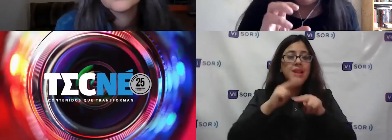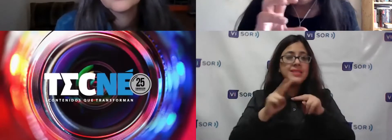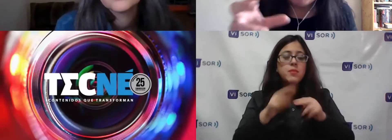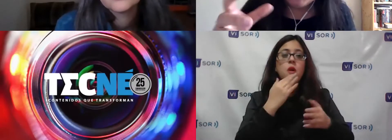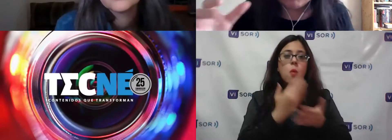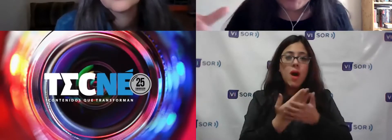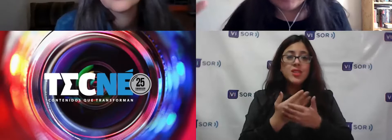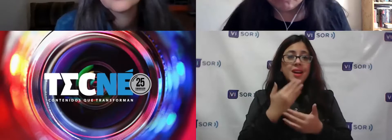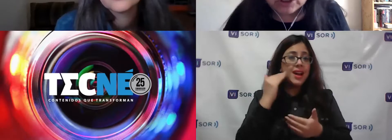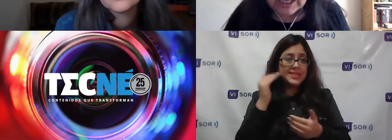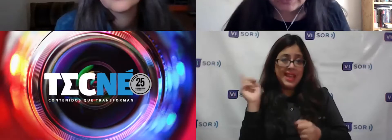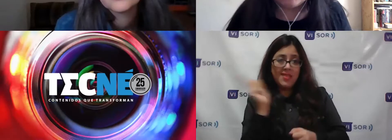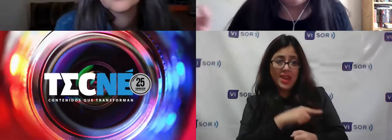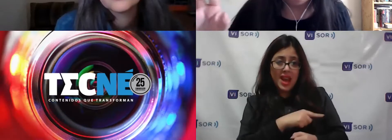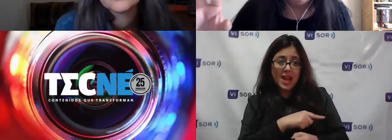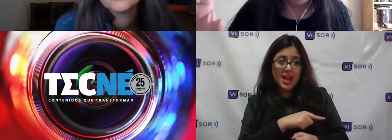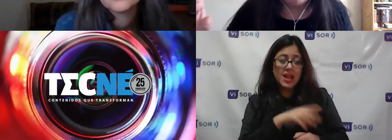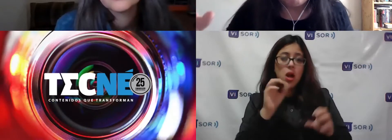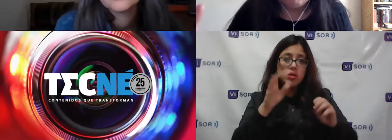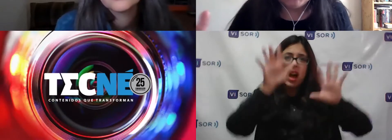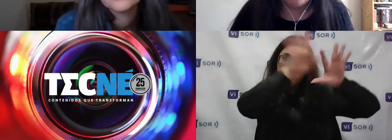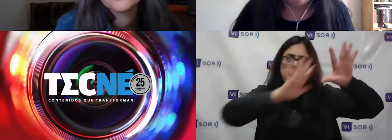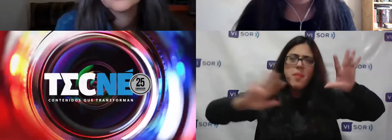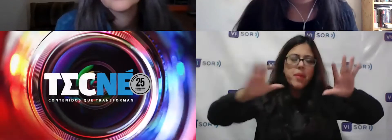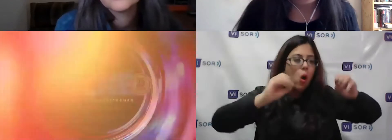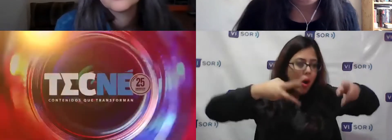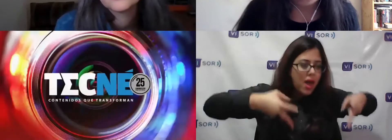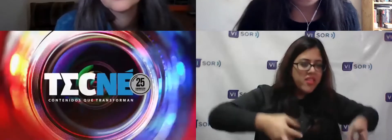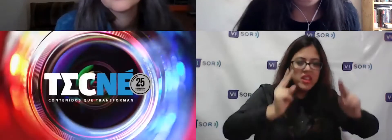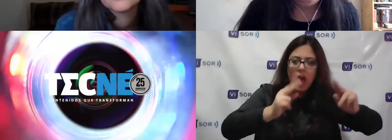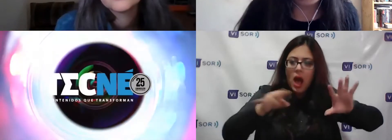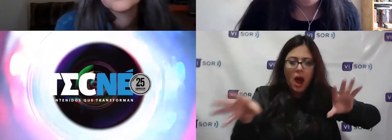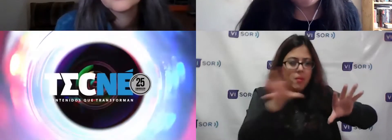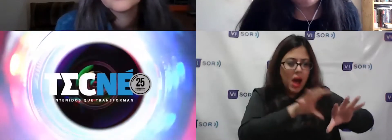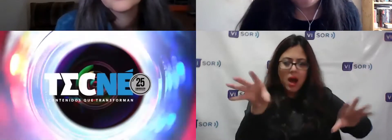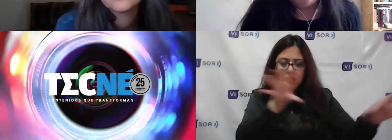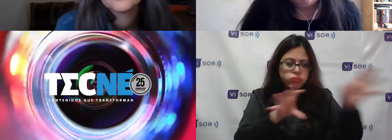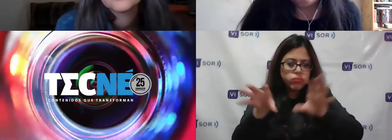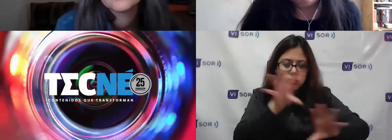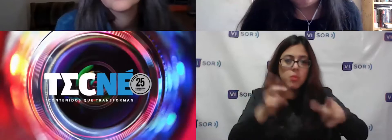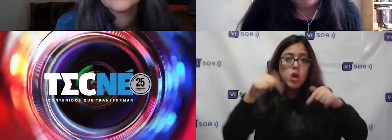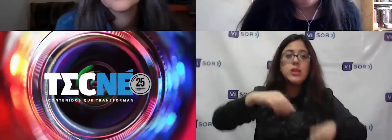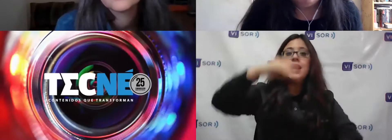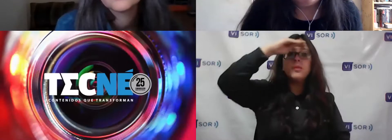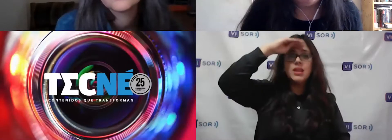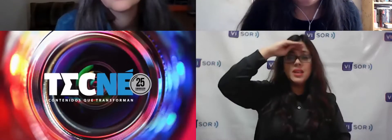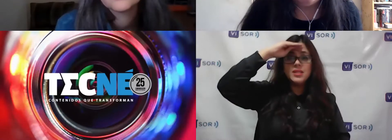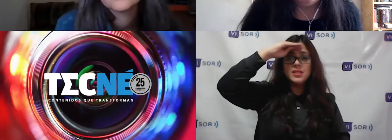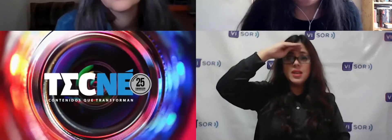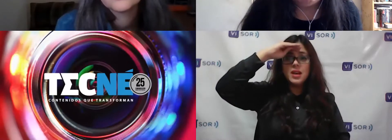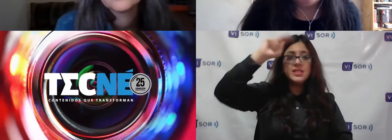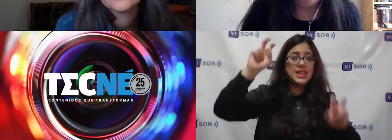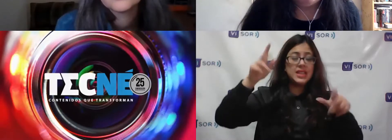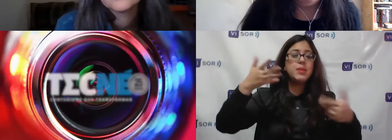cuando ella estaba más en el montaje o en la parte más final hoy día la experiencia no ha dicho libro en el sitio de visión en